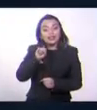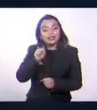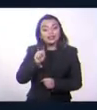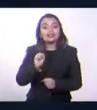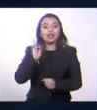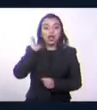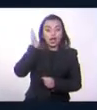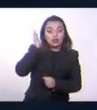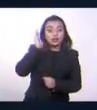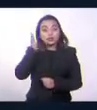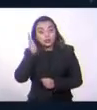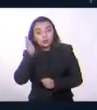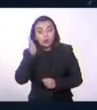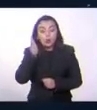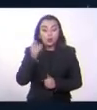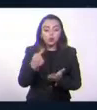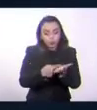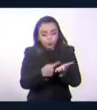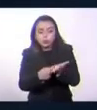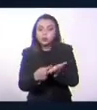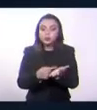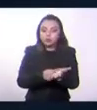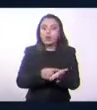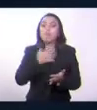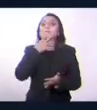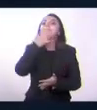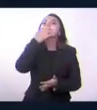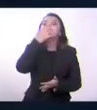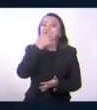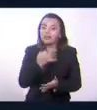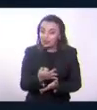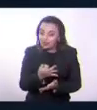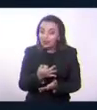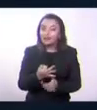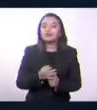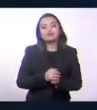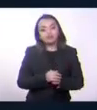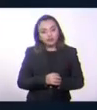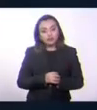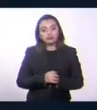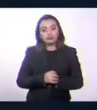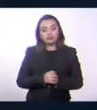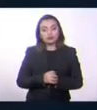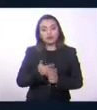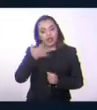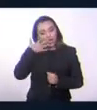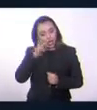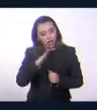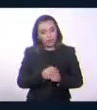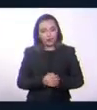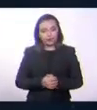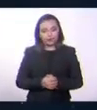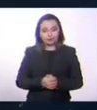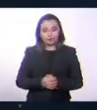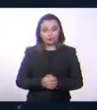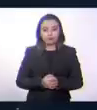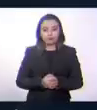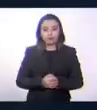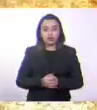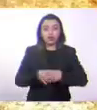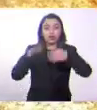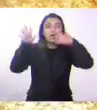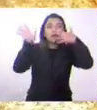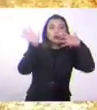Cambio climático. La actividad humana está generando año a año un incremento de las emisiones de gases de efecto invernadero